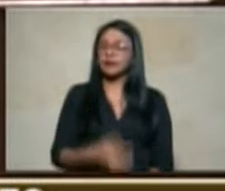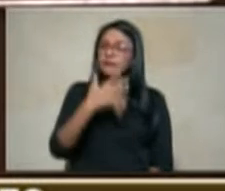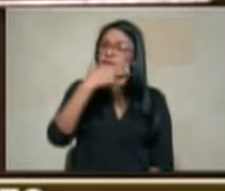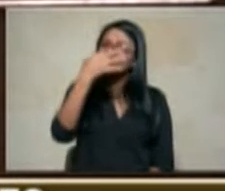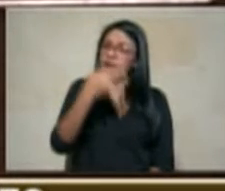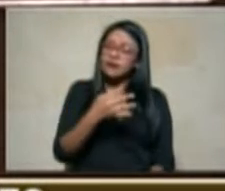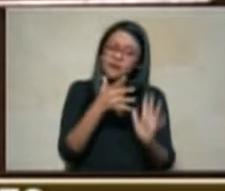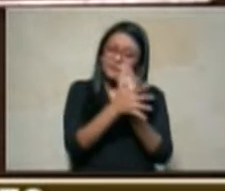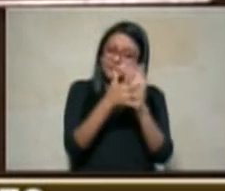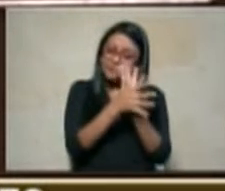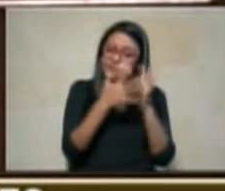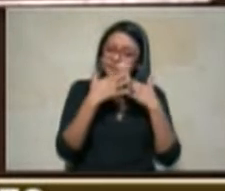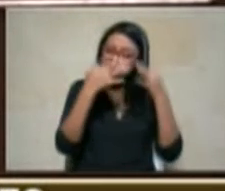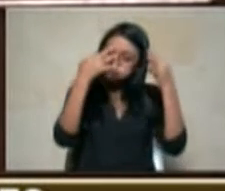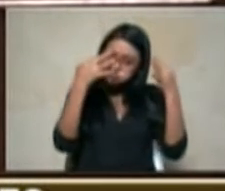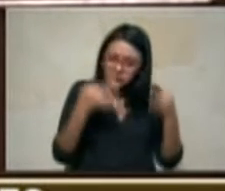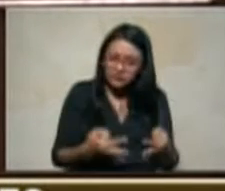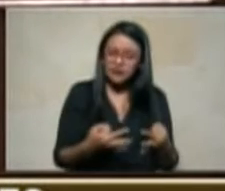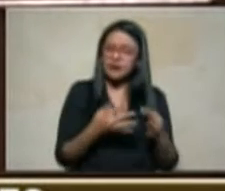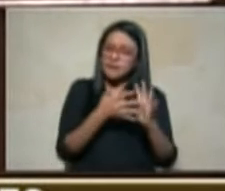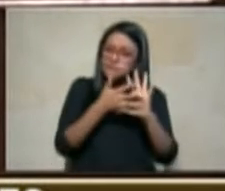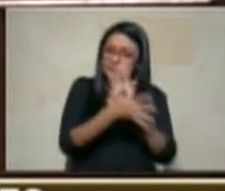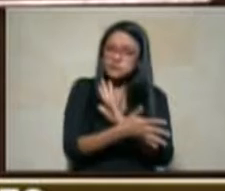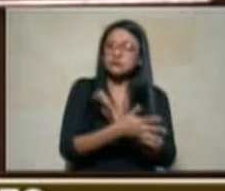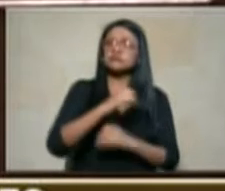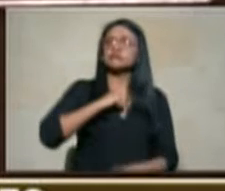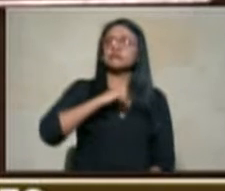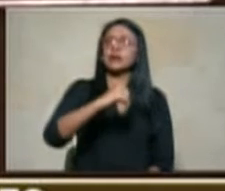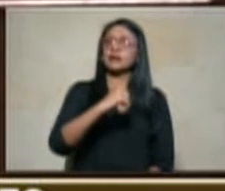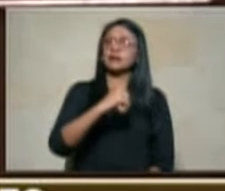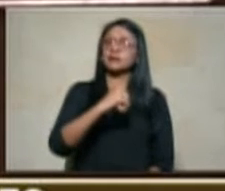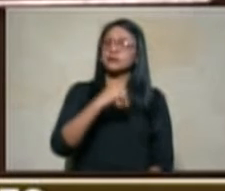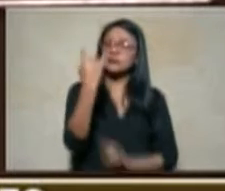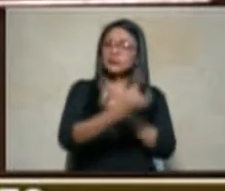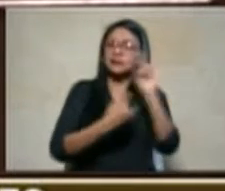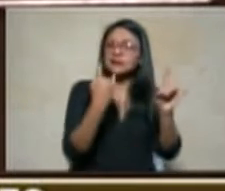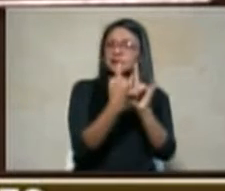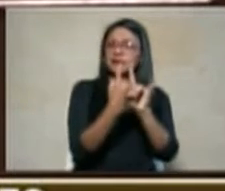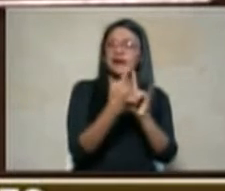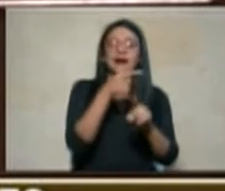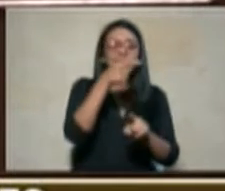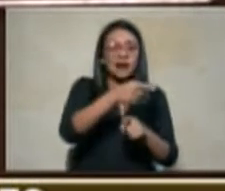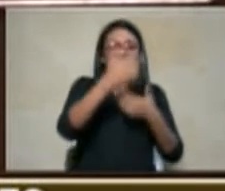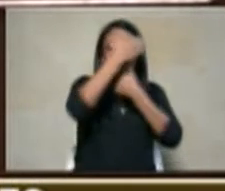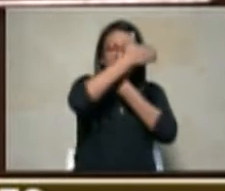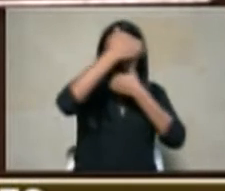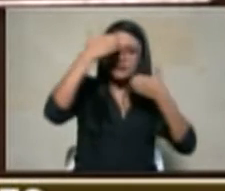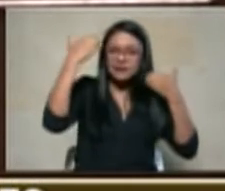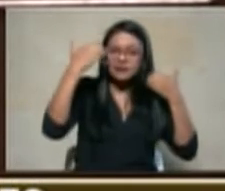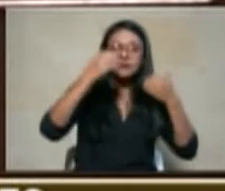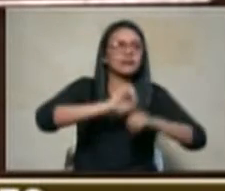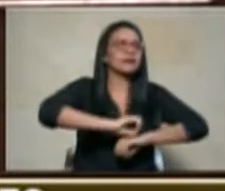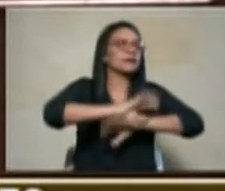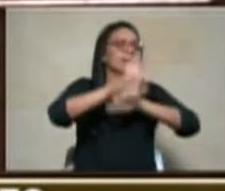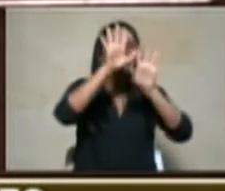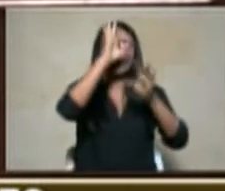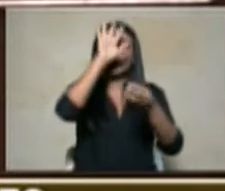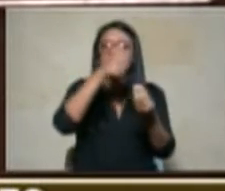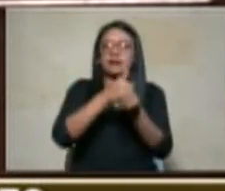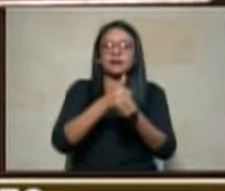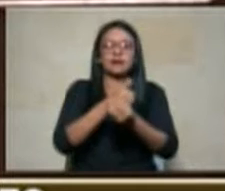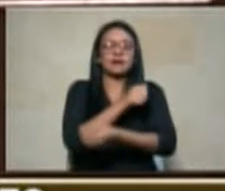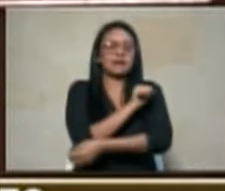verdad como es, porque es un derecho universal. Aquí hubo guerrilla y claro que hubo paramilitarismo y